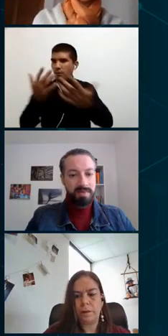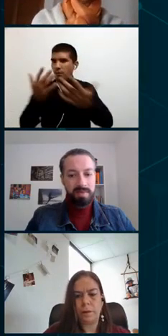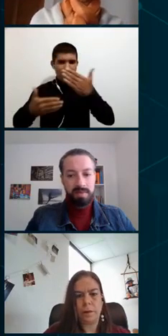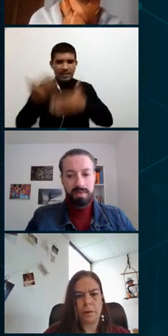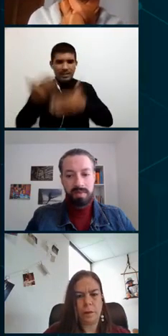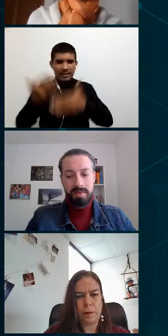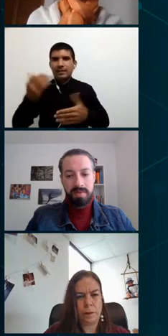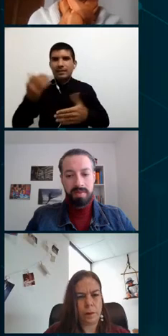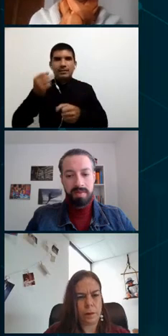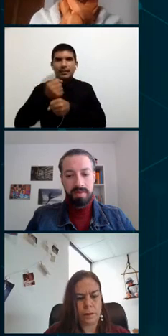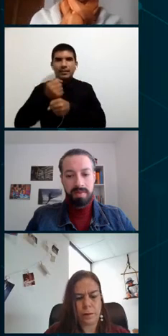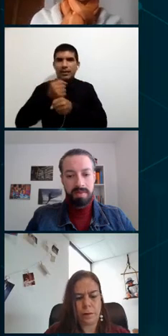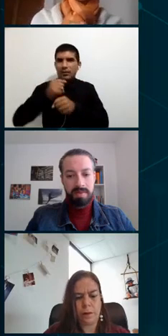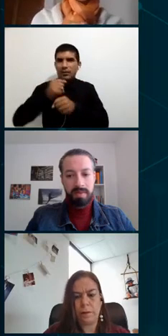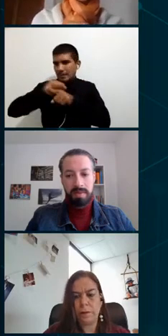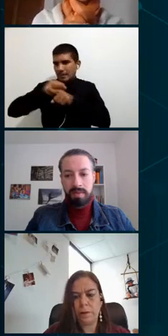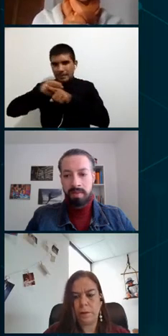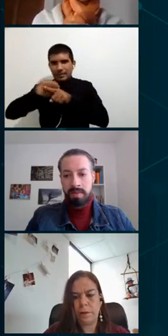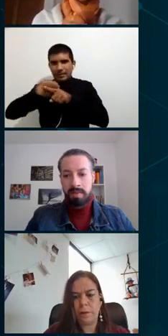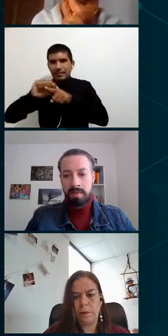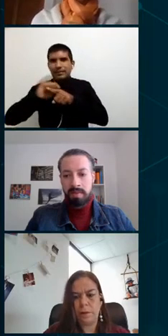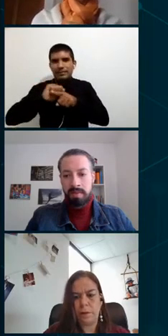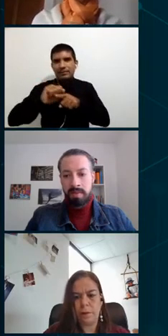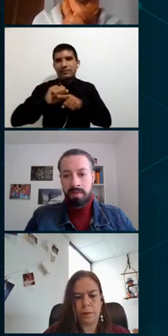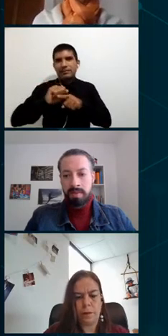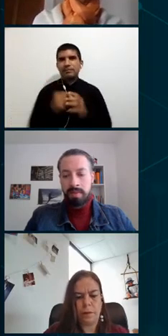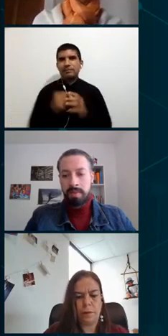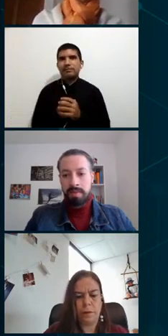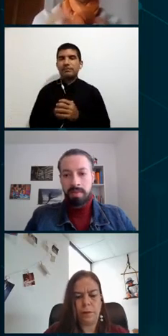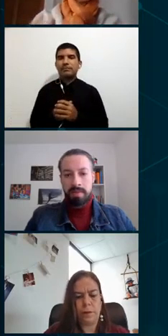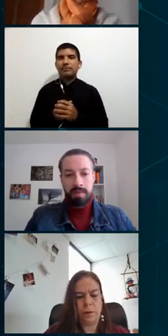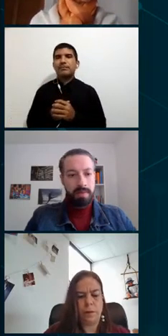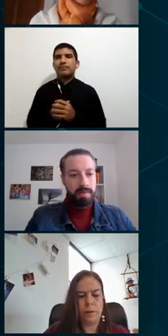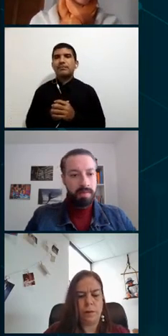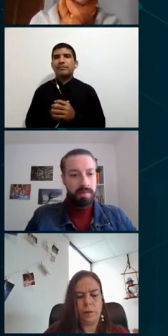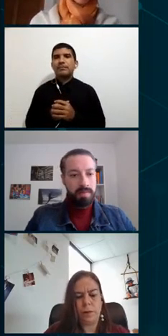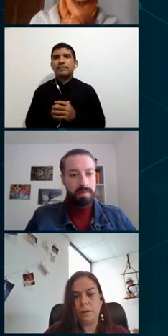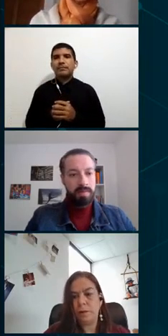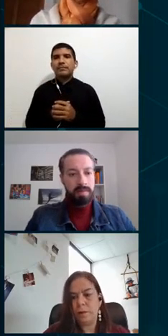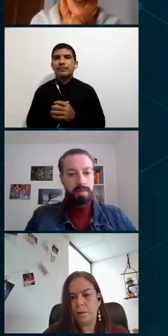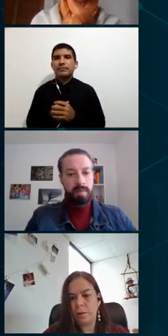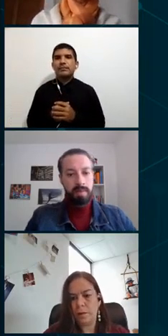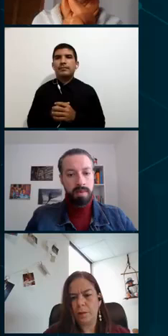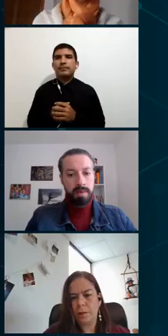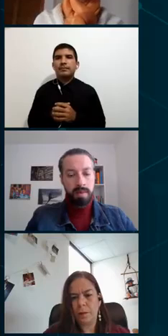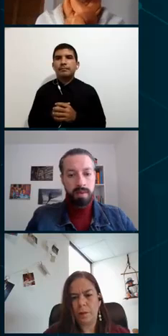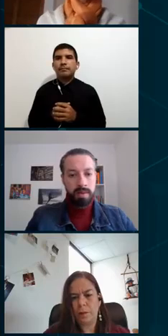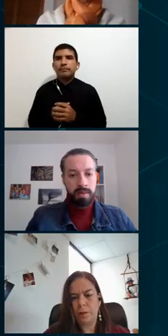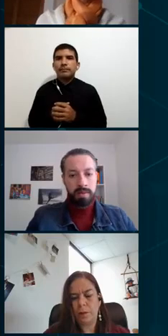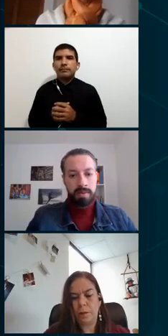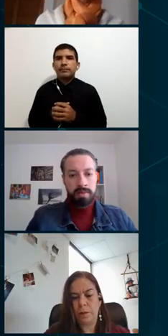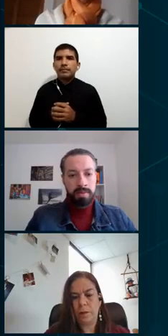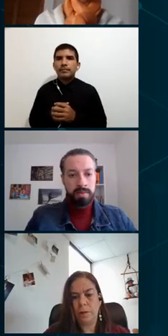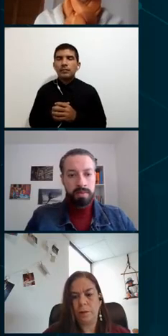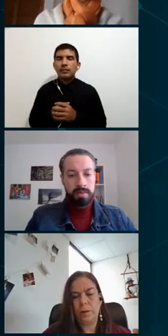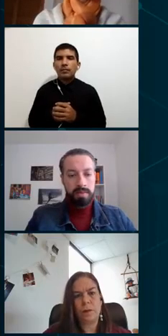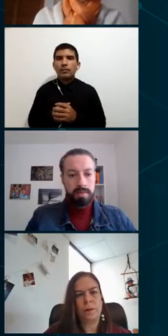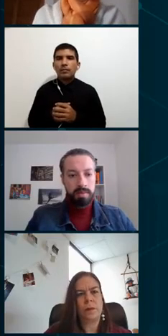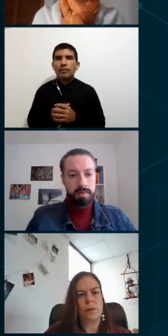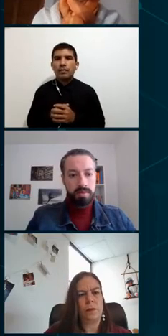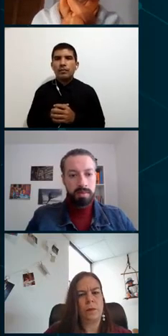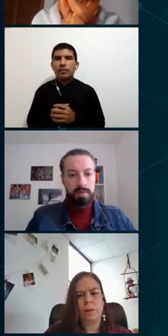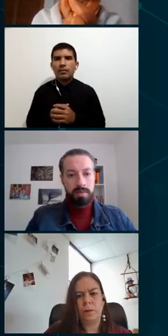virtual. Entonces, queremos o quisimos traer más bien una problemática que